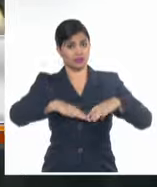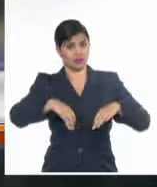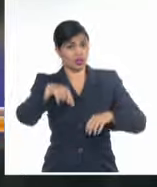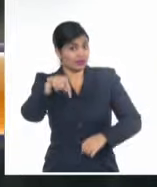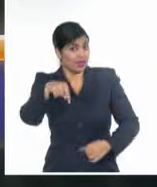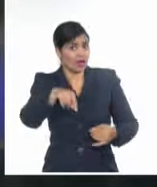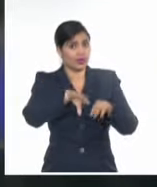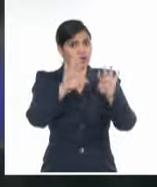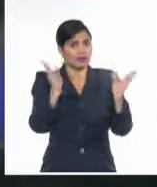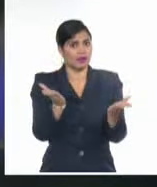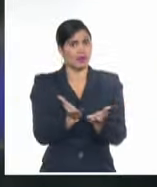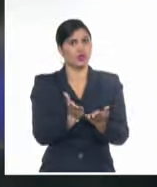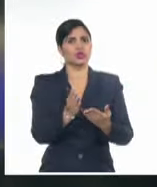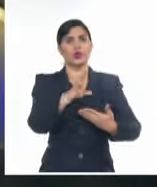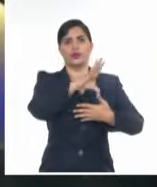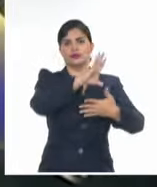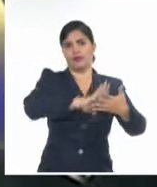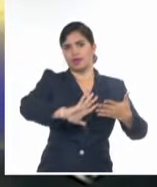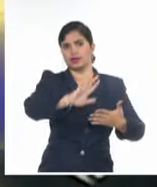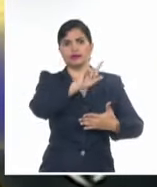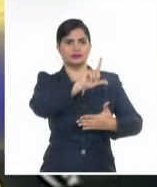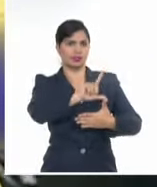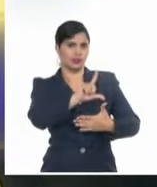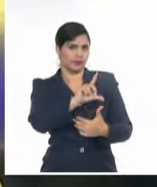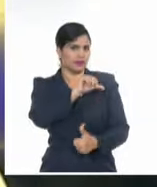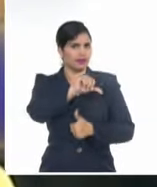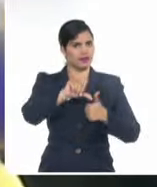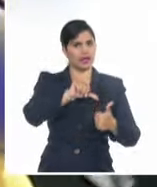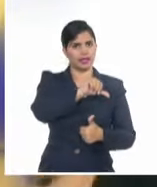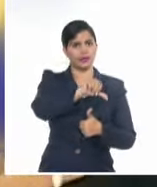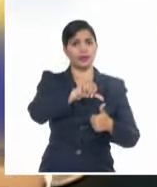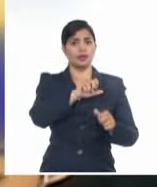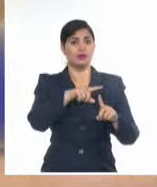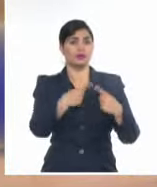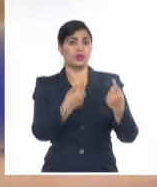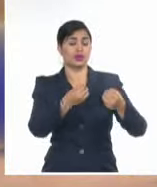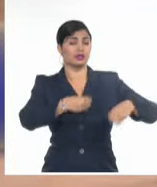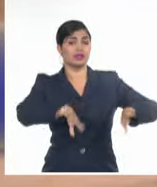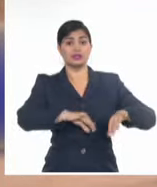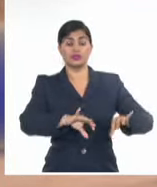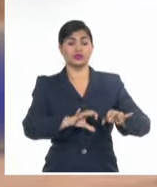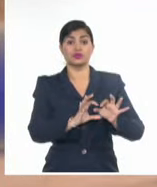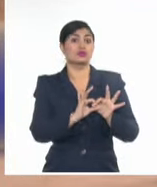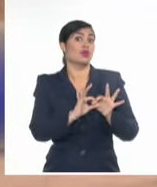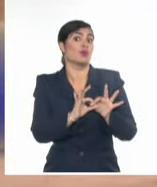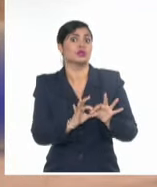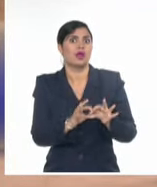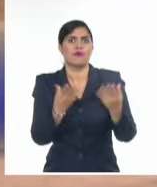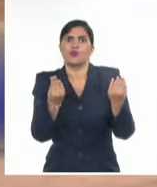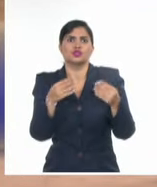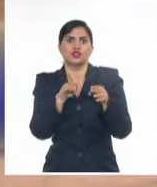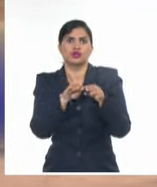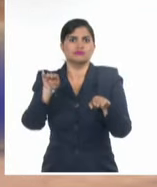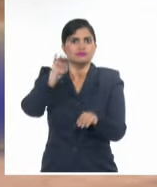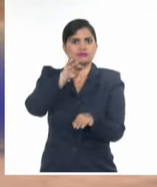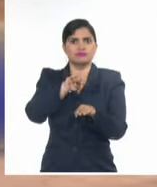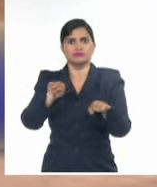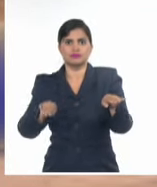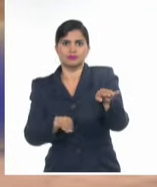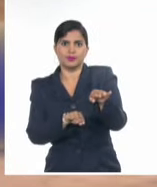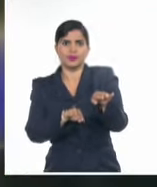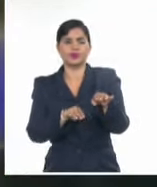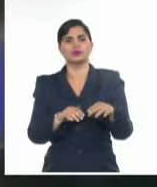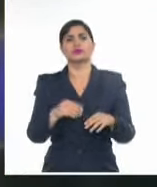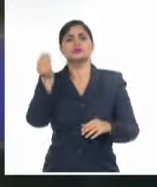yo, Pedro, tenemos un consenso del diagnóstico. Tenemos una idea bastante común de los